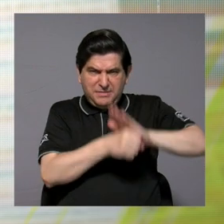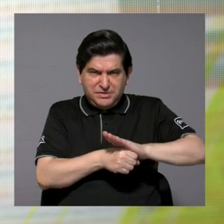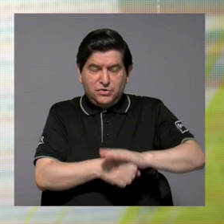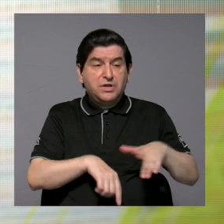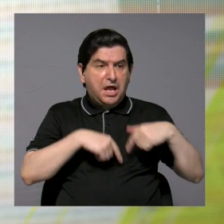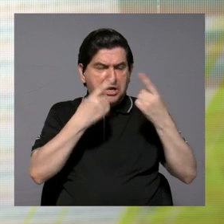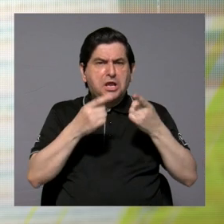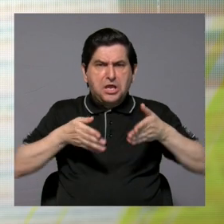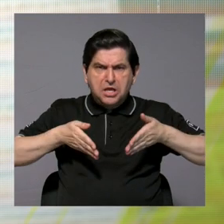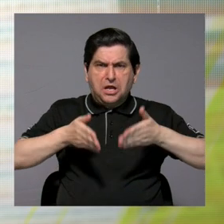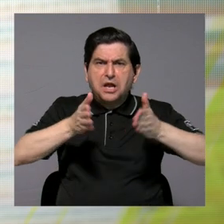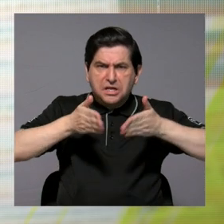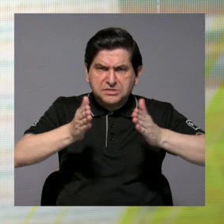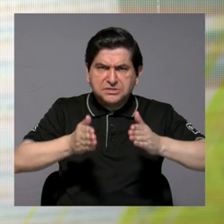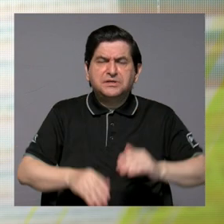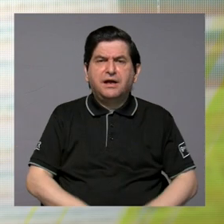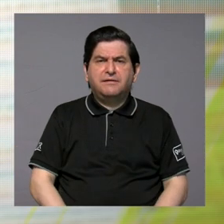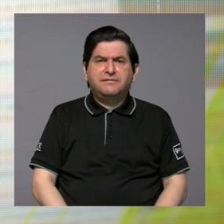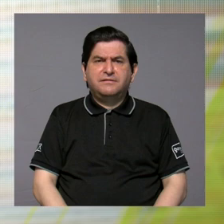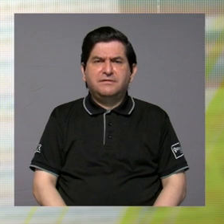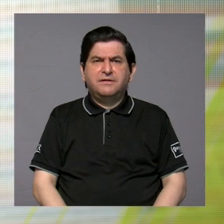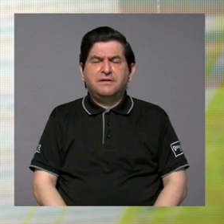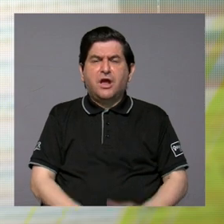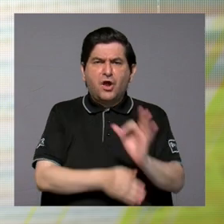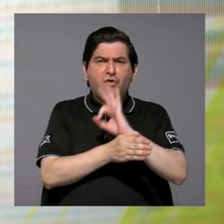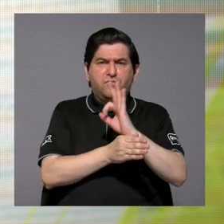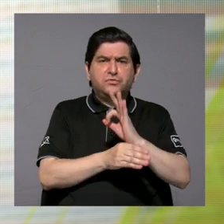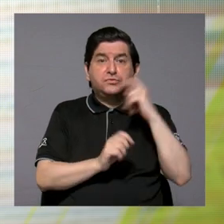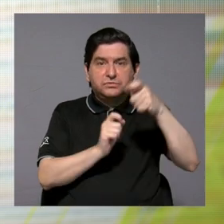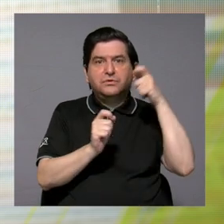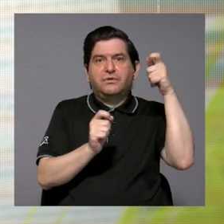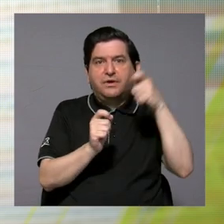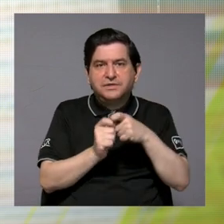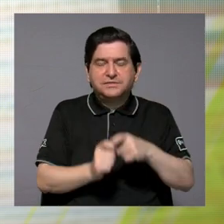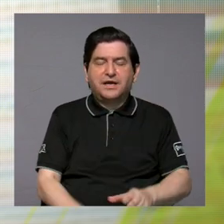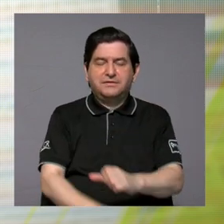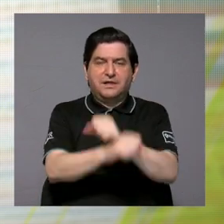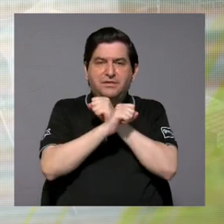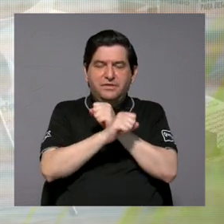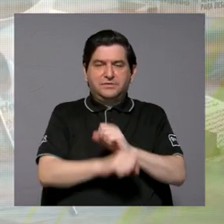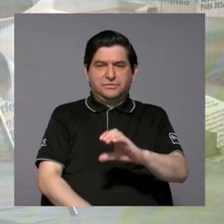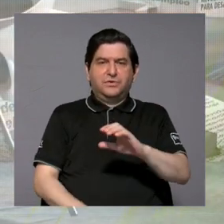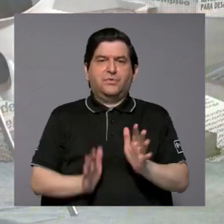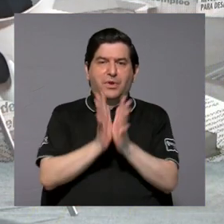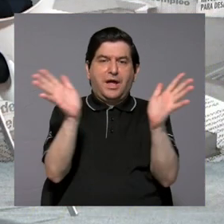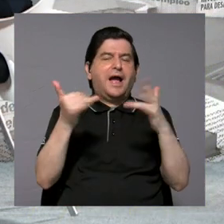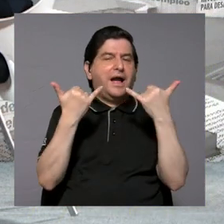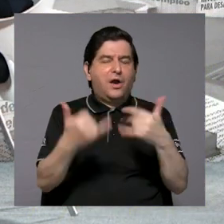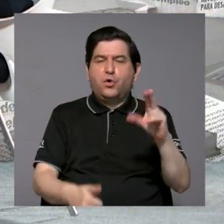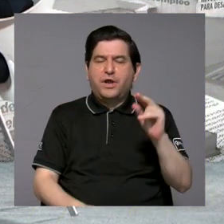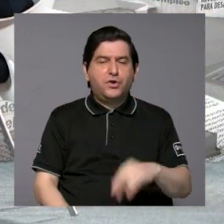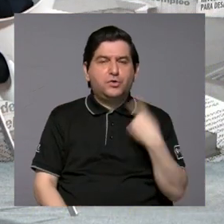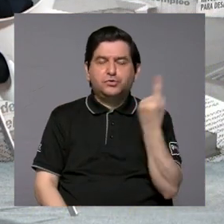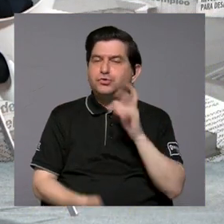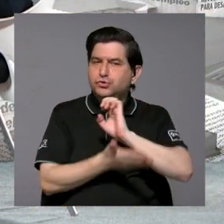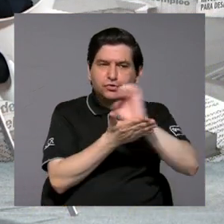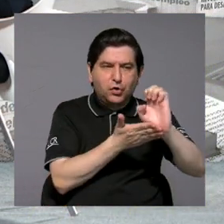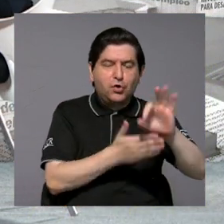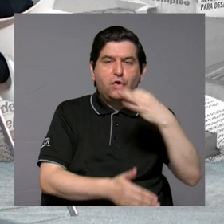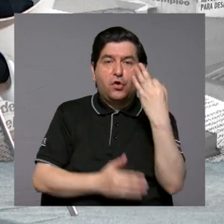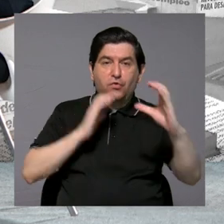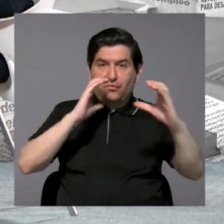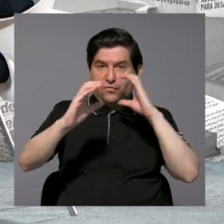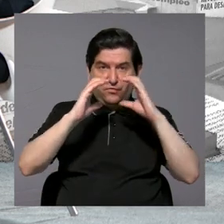salir a la calle a tener funciones propias de seguridad pública Ahora no ahora es preventivo los medios de